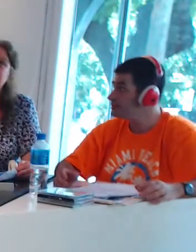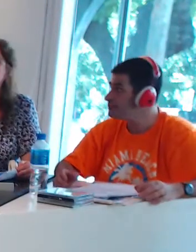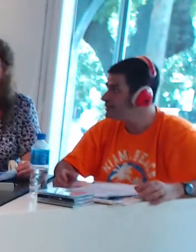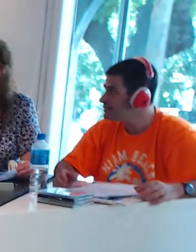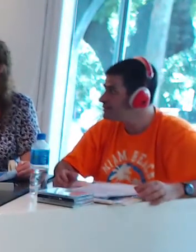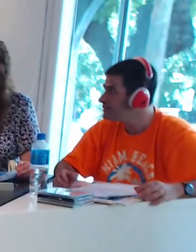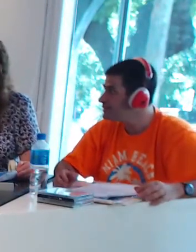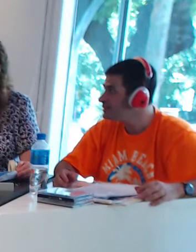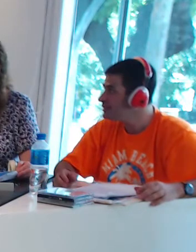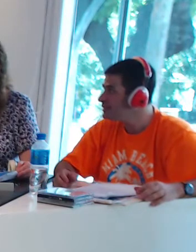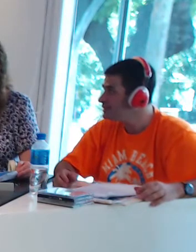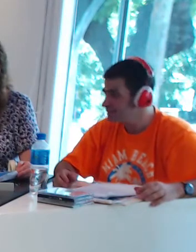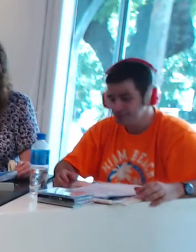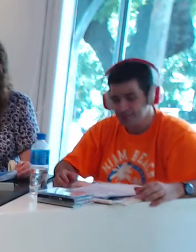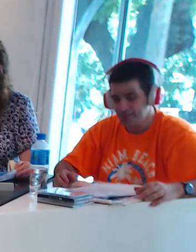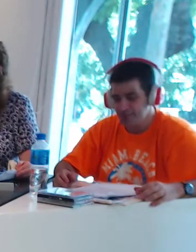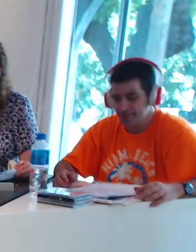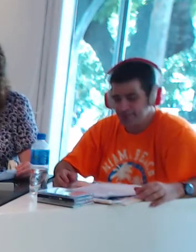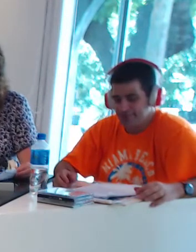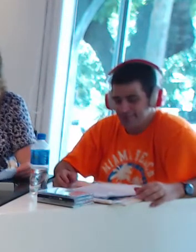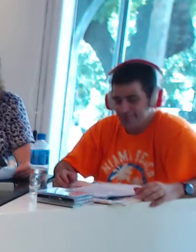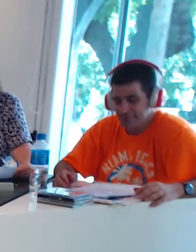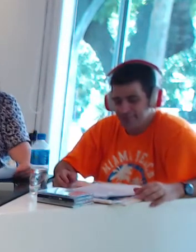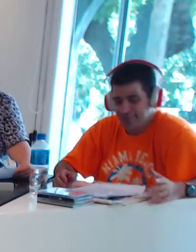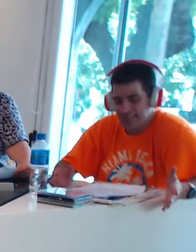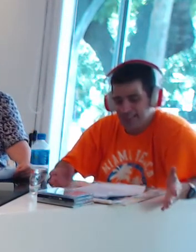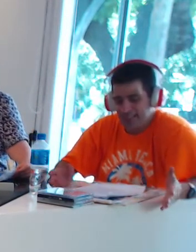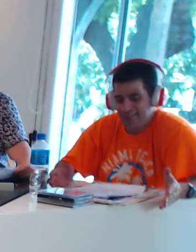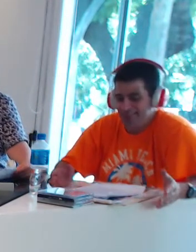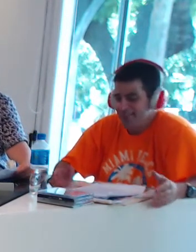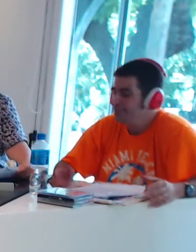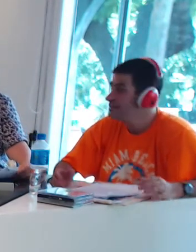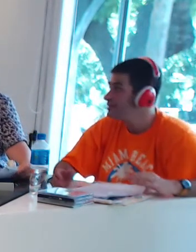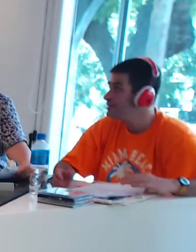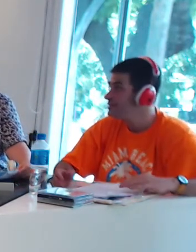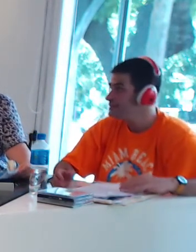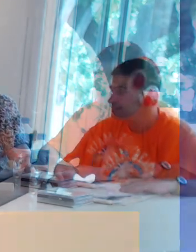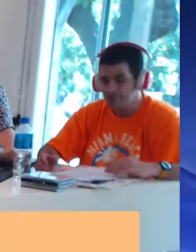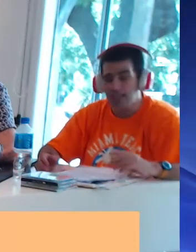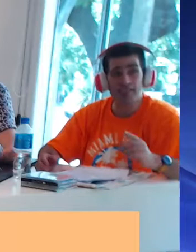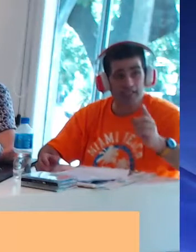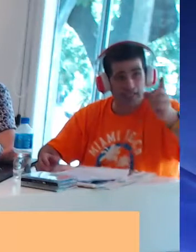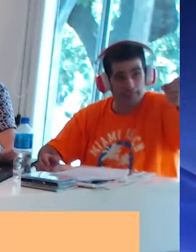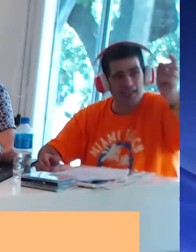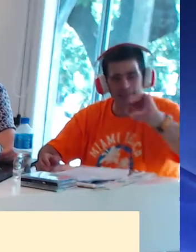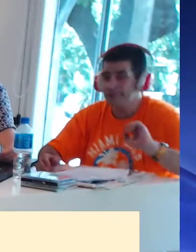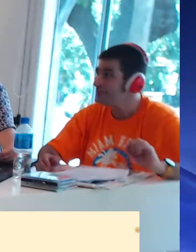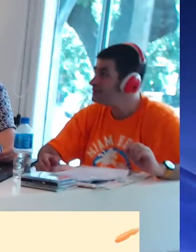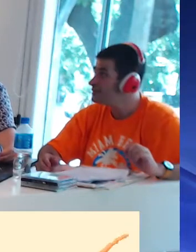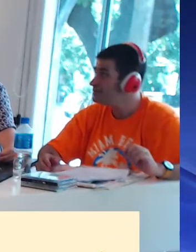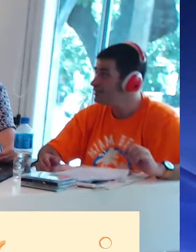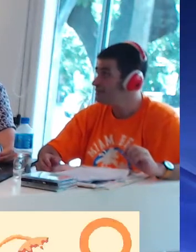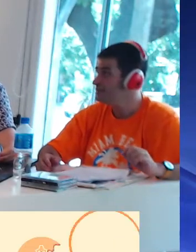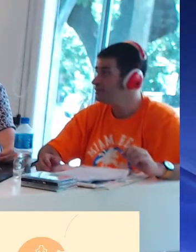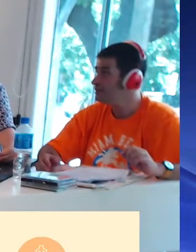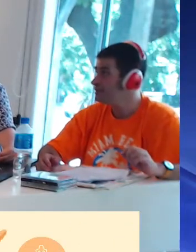¿Cómo se llama? El Langui. ¿Qué quiere decir? Que es un langa. Okay, un galán. Es un ganador. Y el